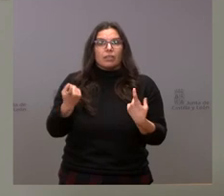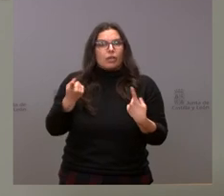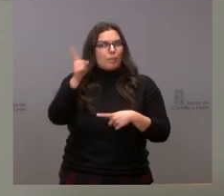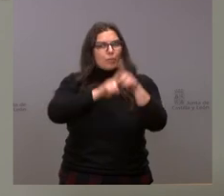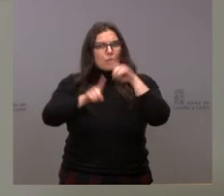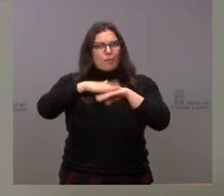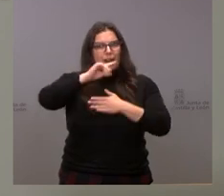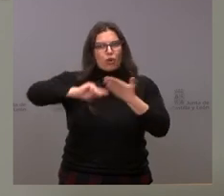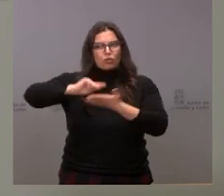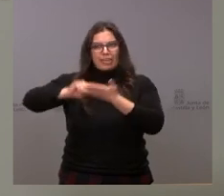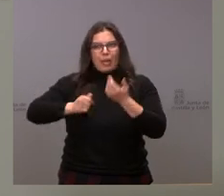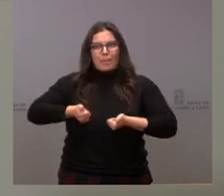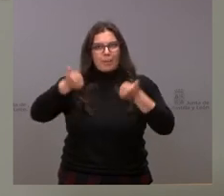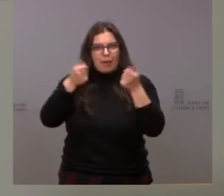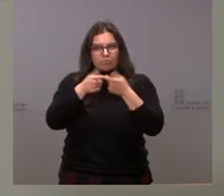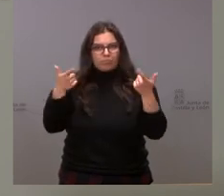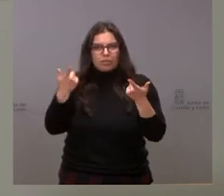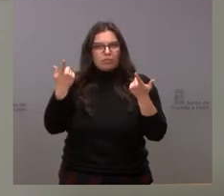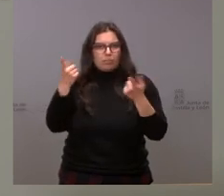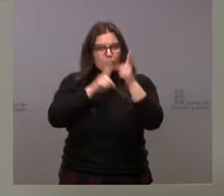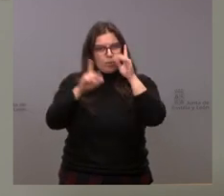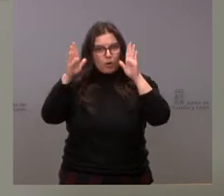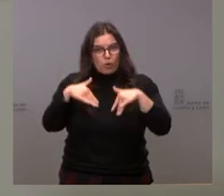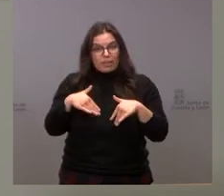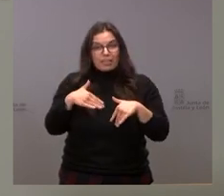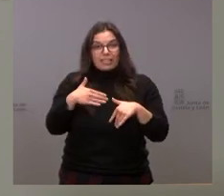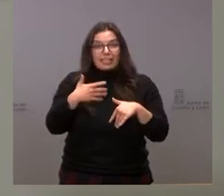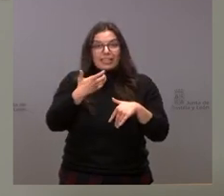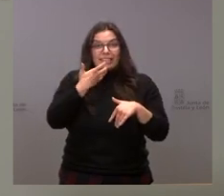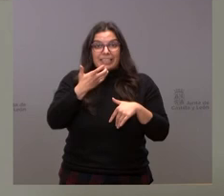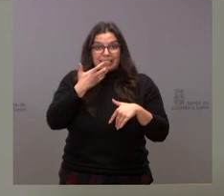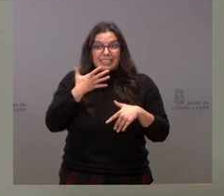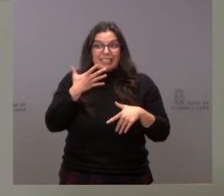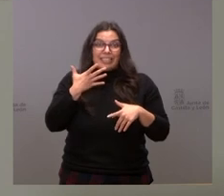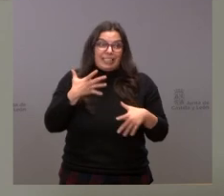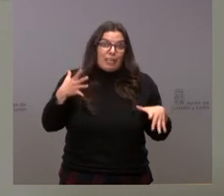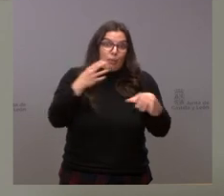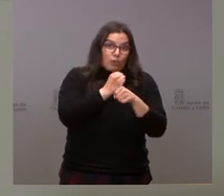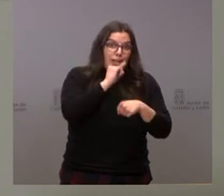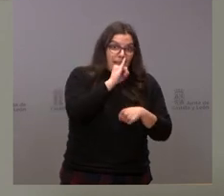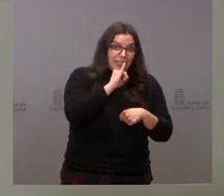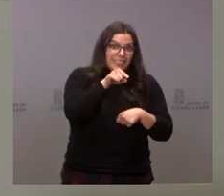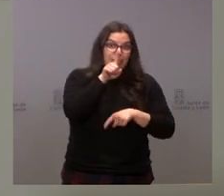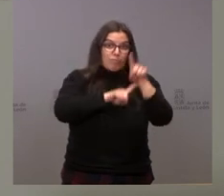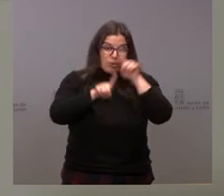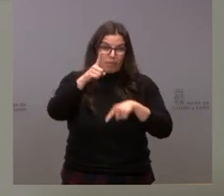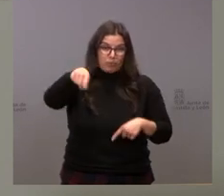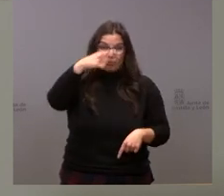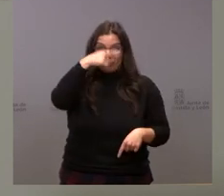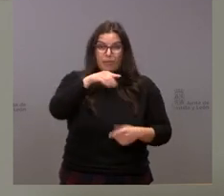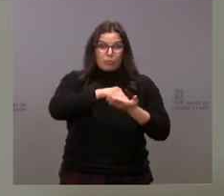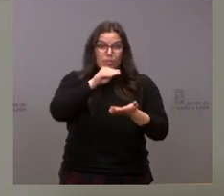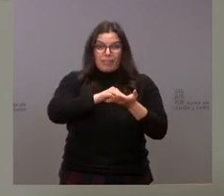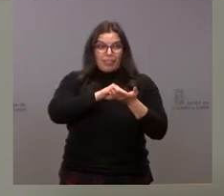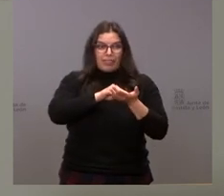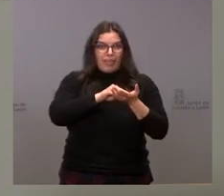para contratar aquel personal que sea necesario en cada momento siempre que existan en las bolsas de empleo que ese es un problema que como ustedes conocen pues en ocasiones no